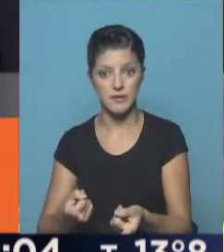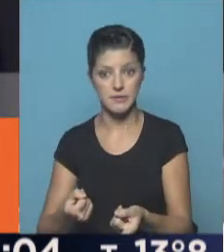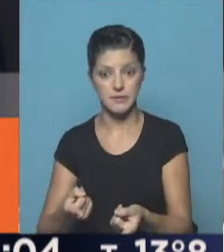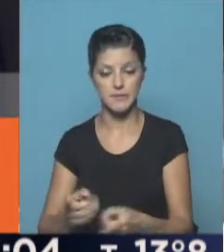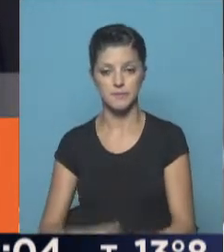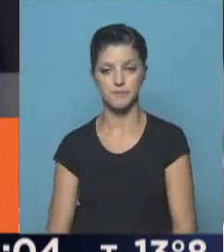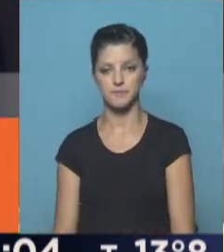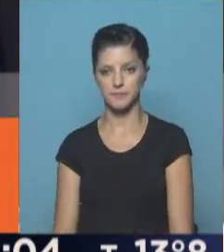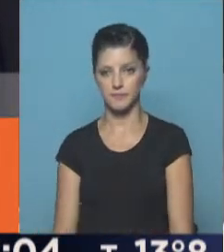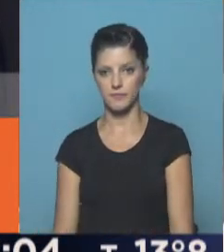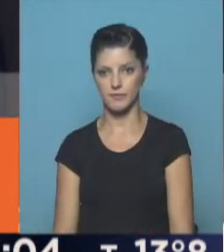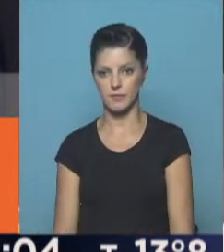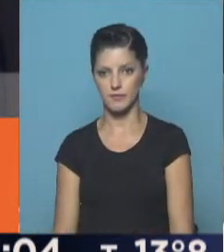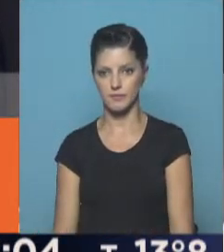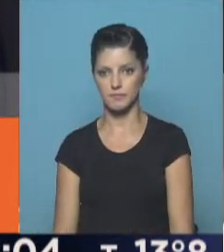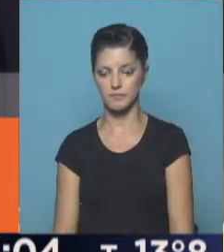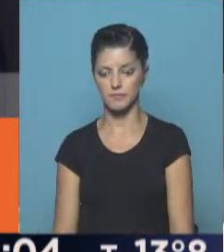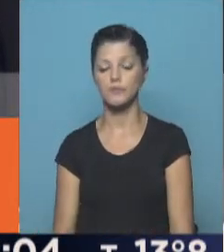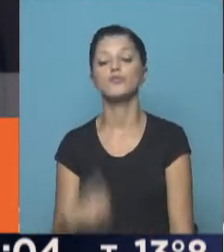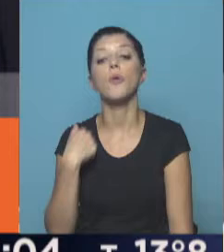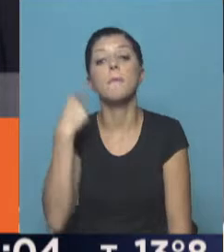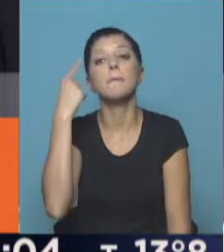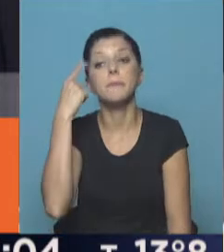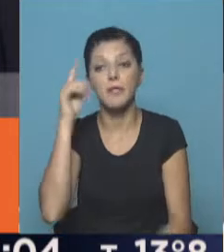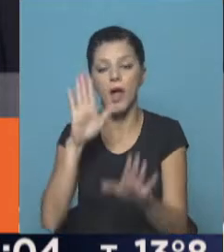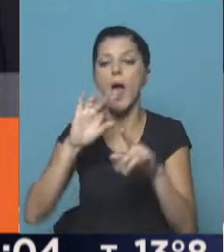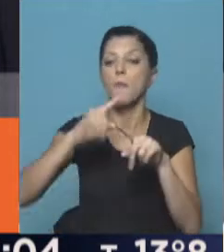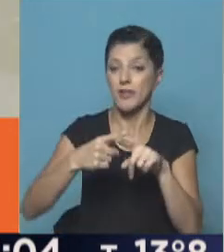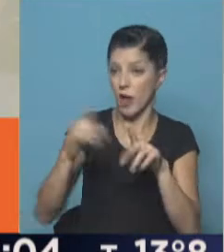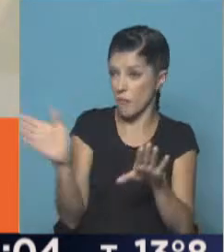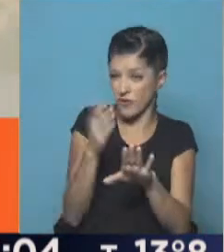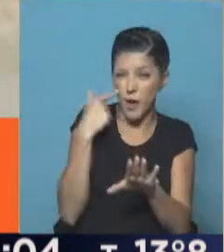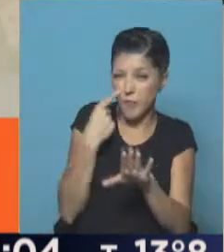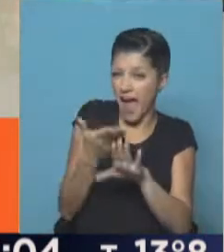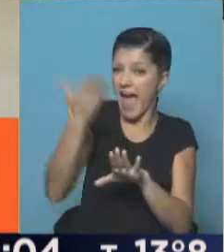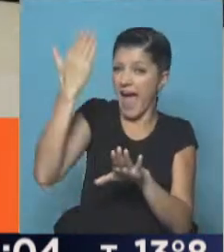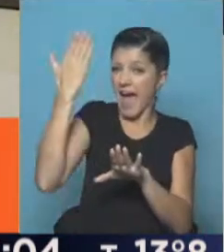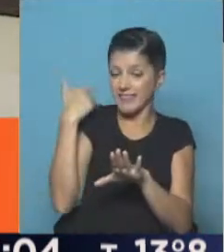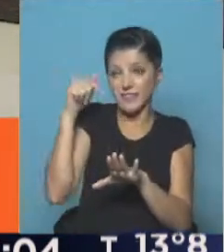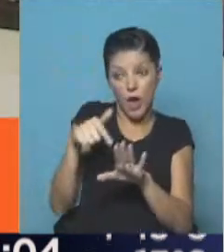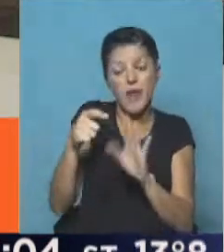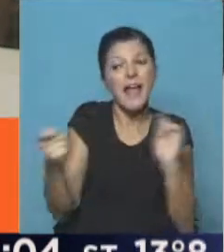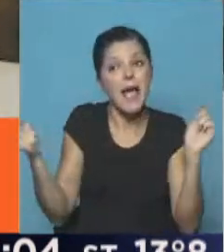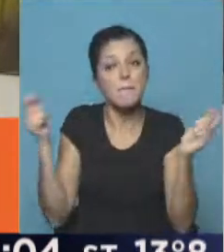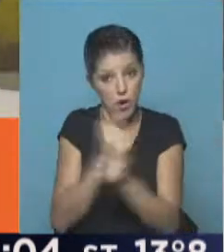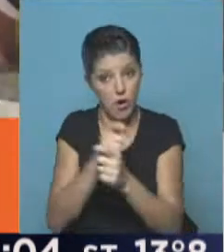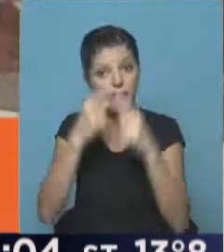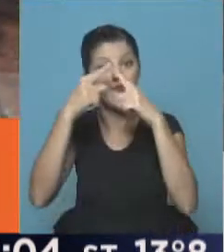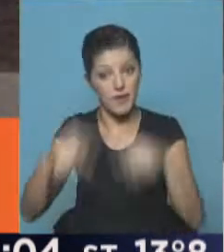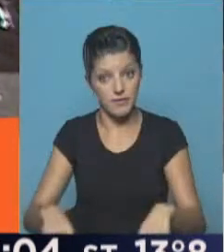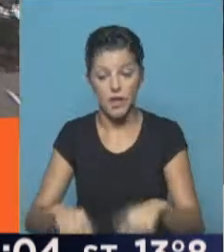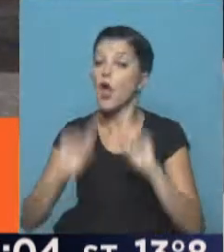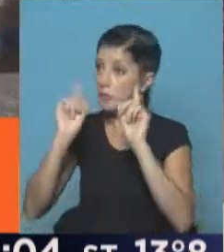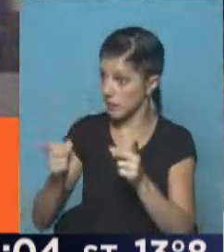que es sintomático de que la política como la conocíamos no no está dando respuesta. Así como en el mundo